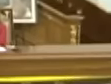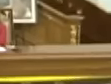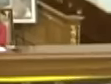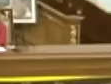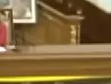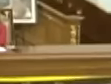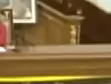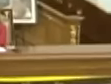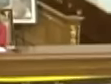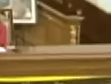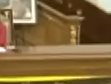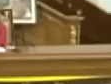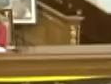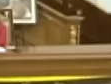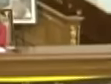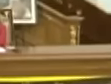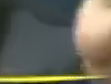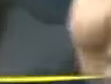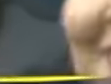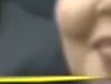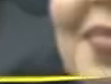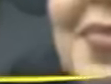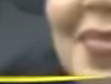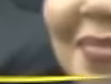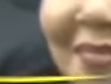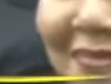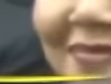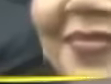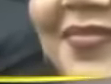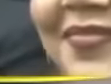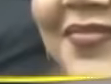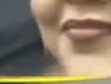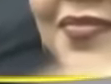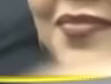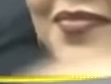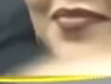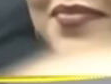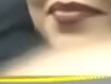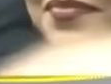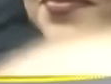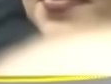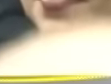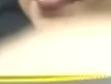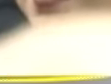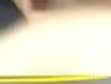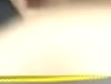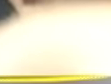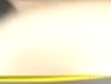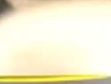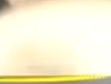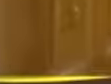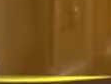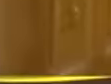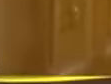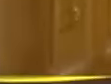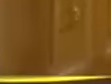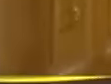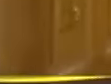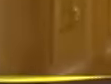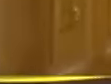sido cumplido. Lo prometido y ofrecido de manera comprometida ha sido cumplido.